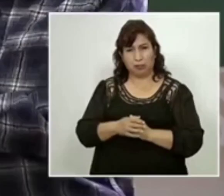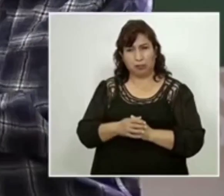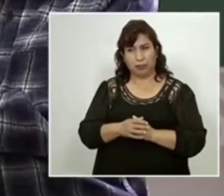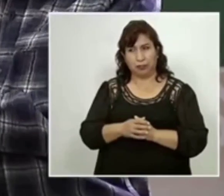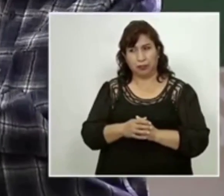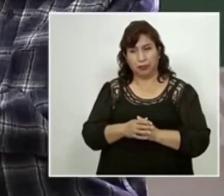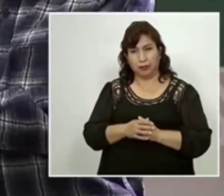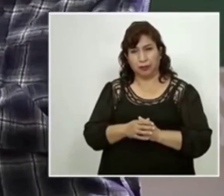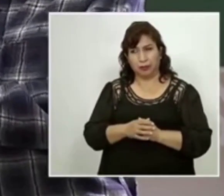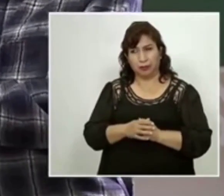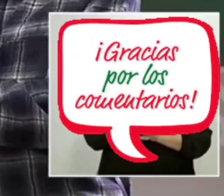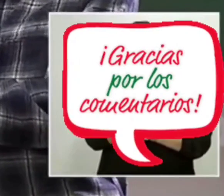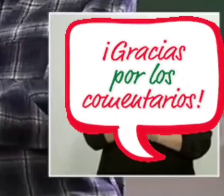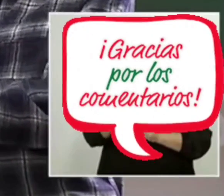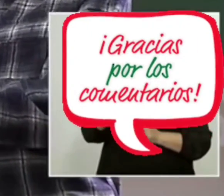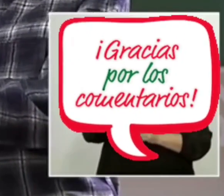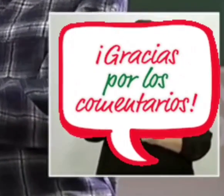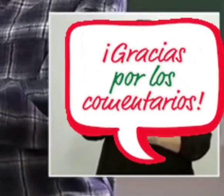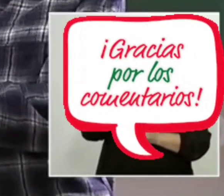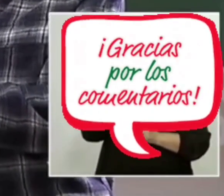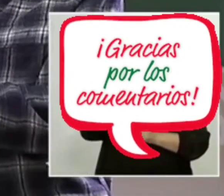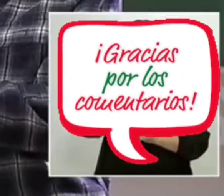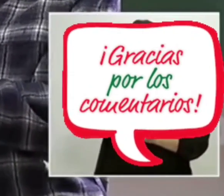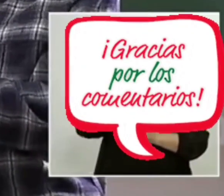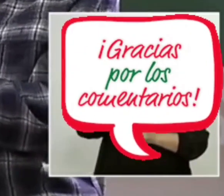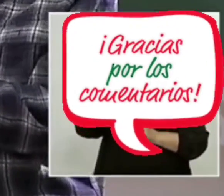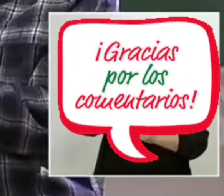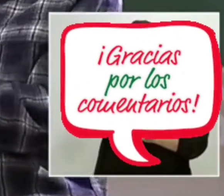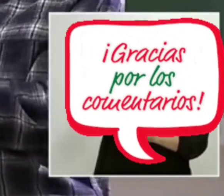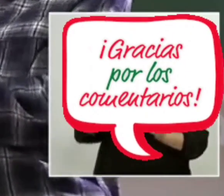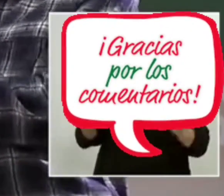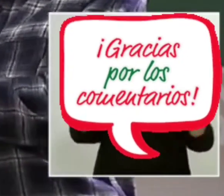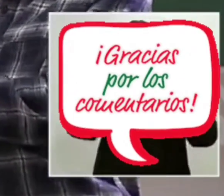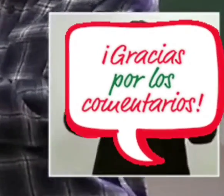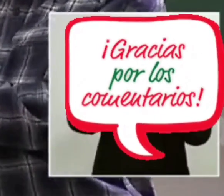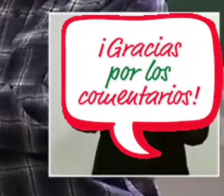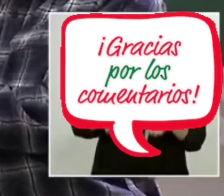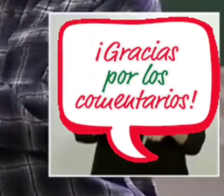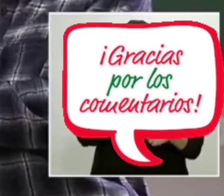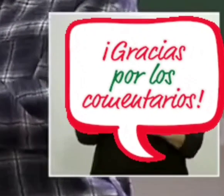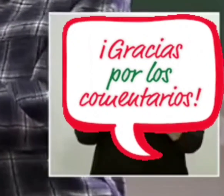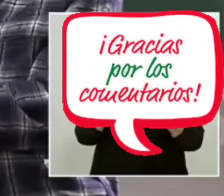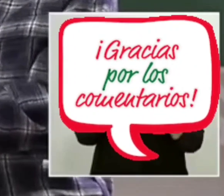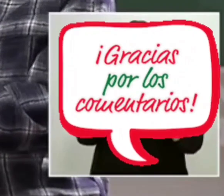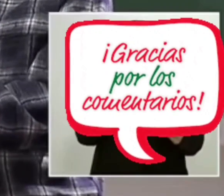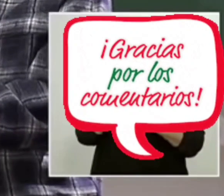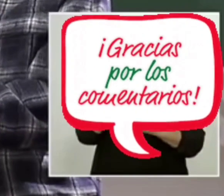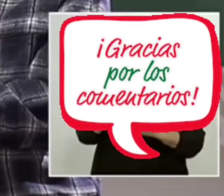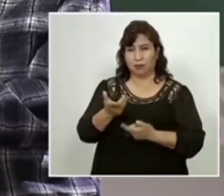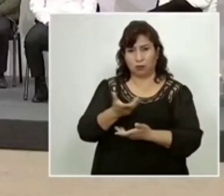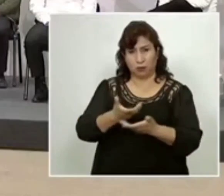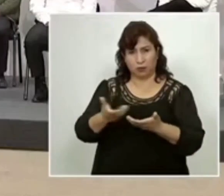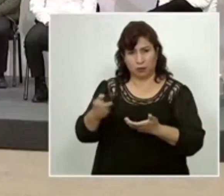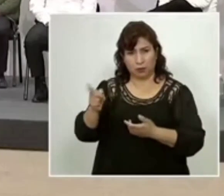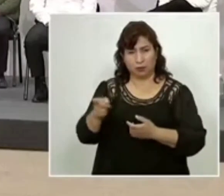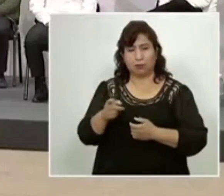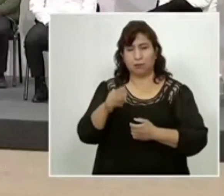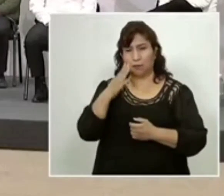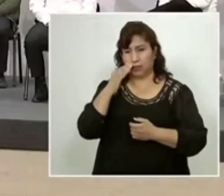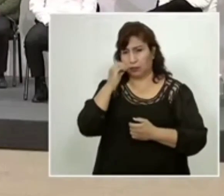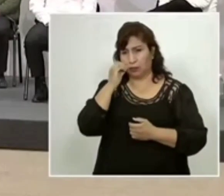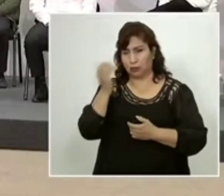jóvenes. Aprovechando de que estamos aquí, Adriana, hablen con Martín, porque